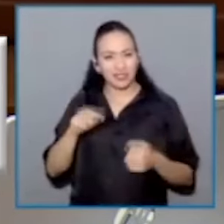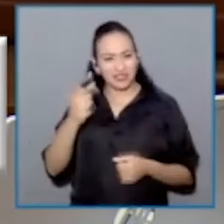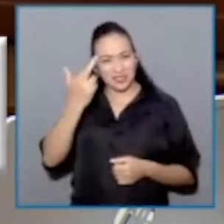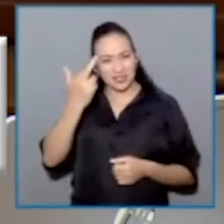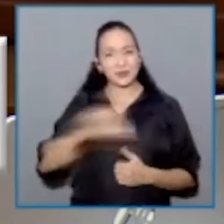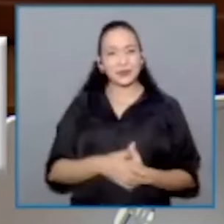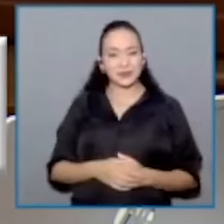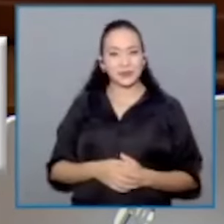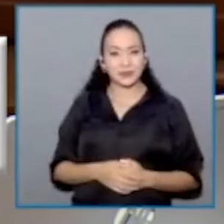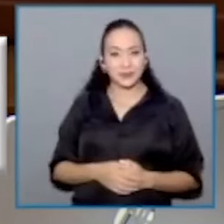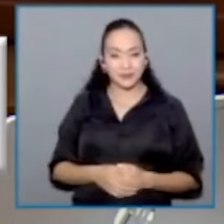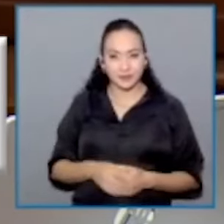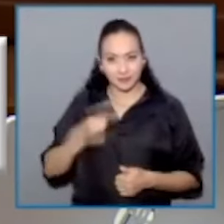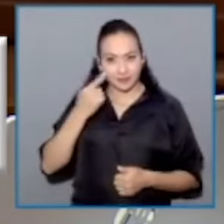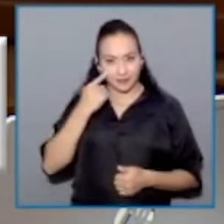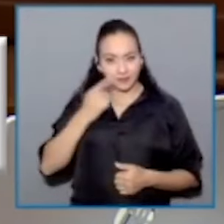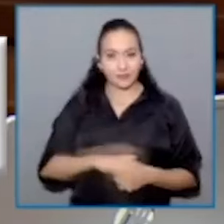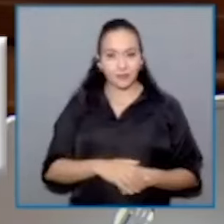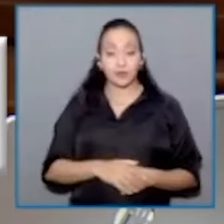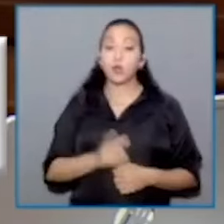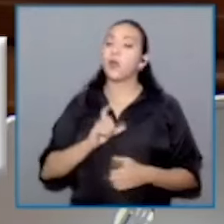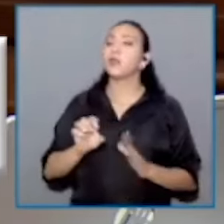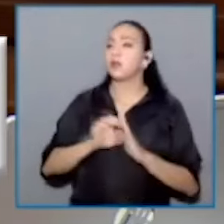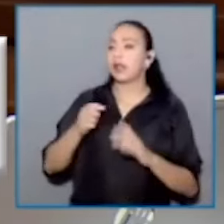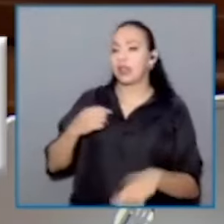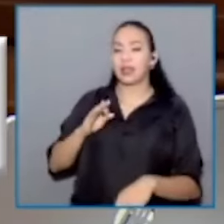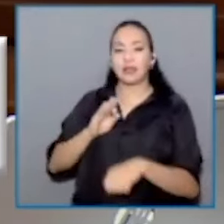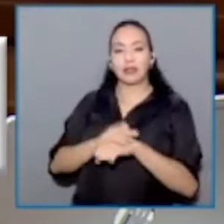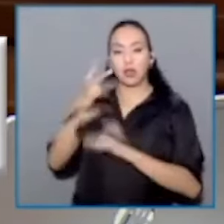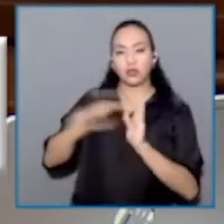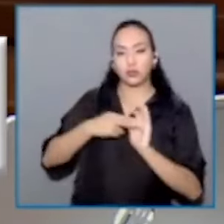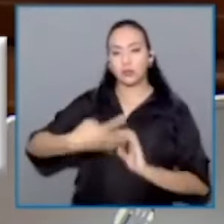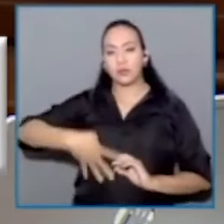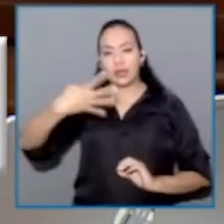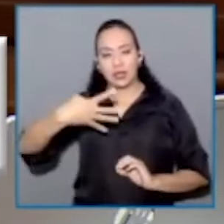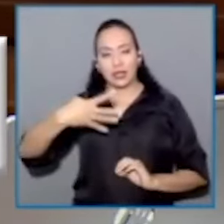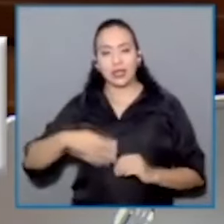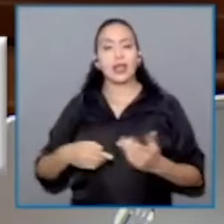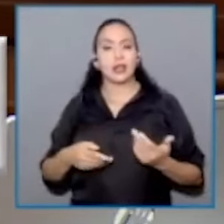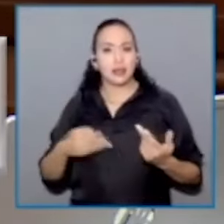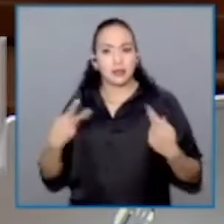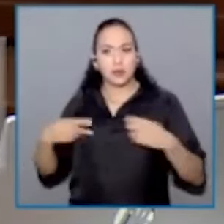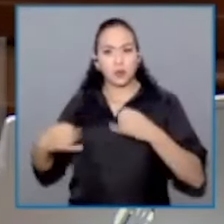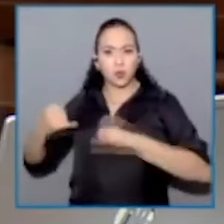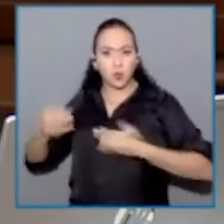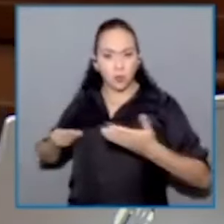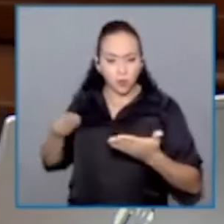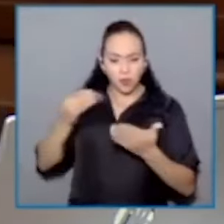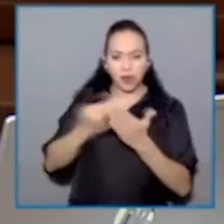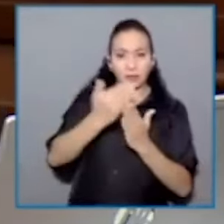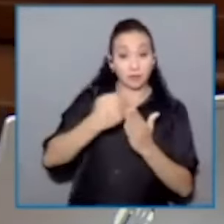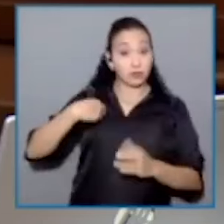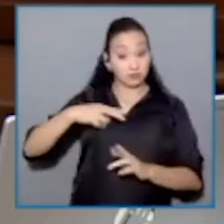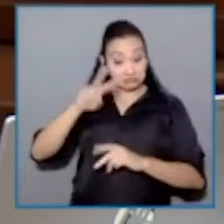amparo indirecto 70 del 2014, suscrito por grandes juristas de nuestro país a quien respeto muchísimo,